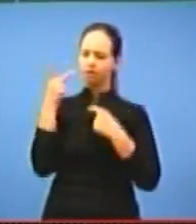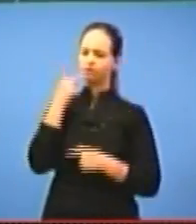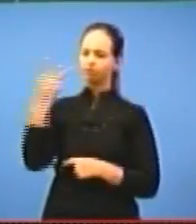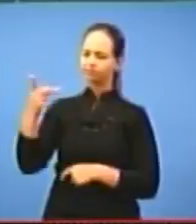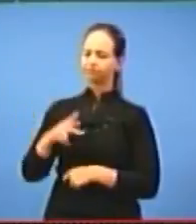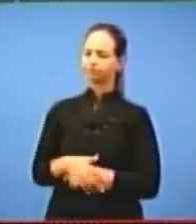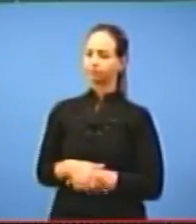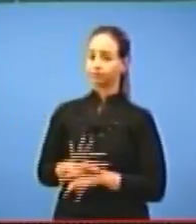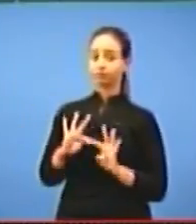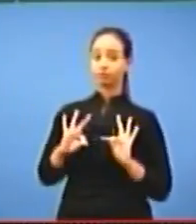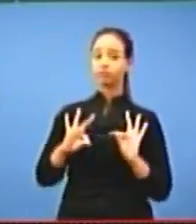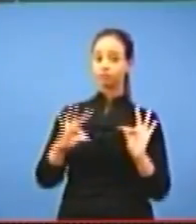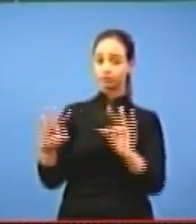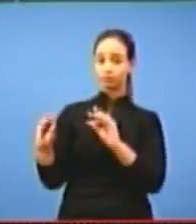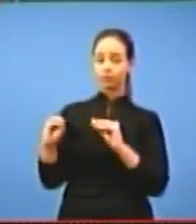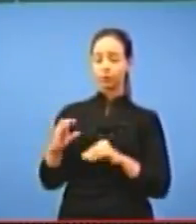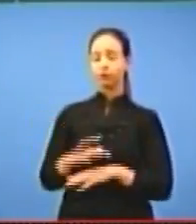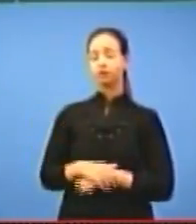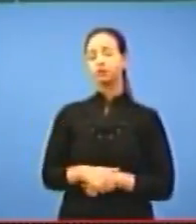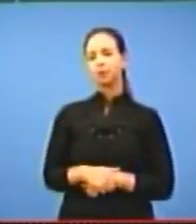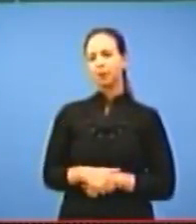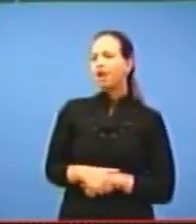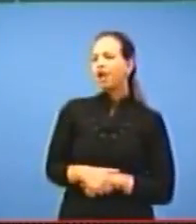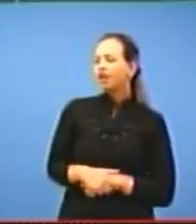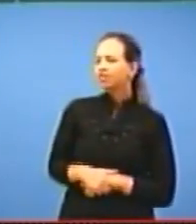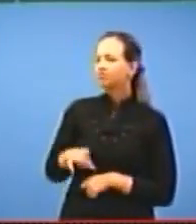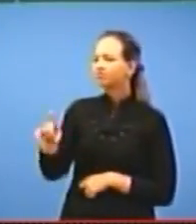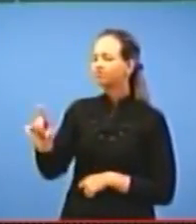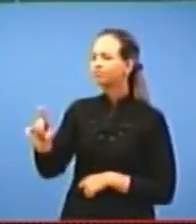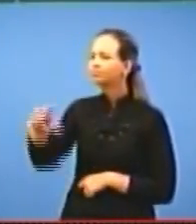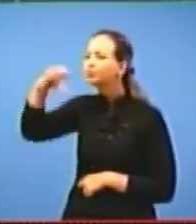Y Pilato dijo para él así,